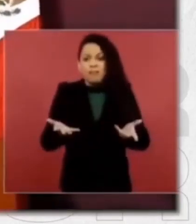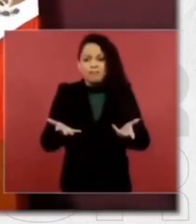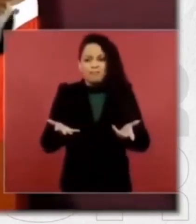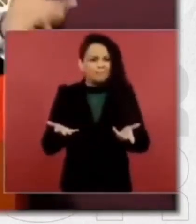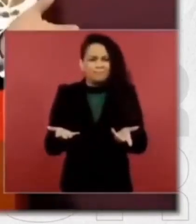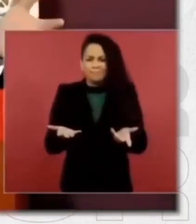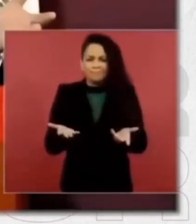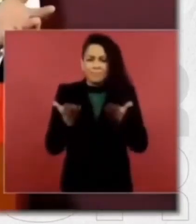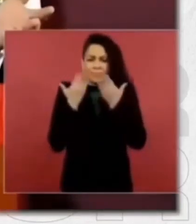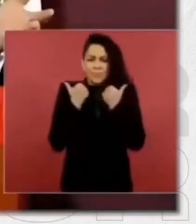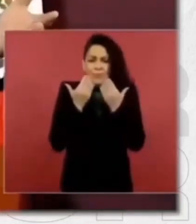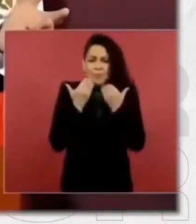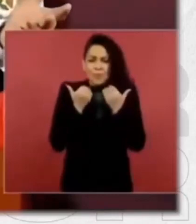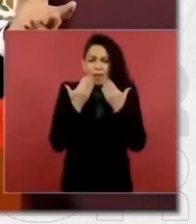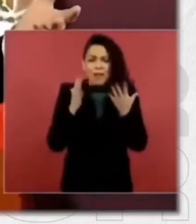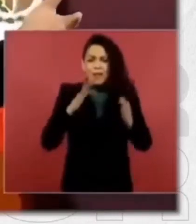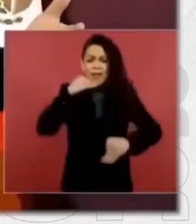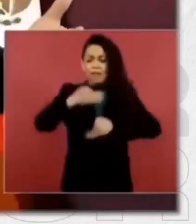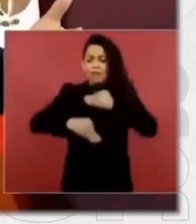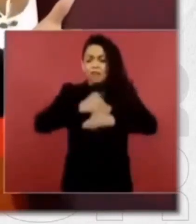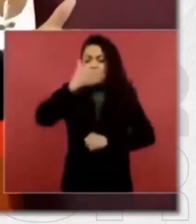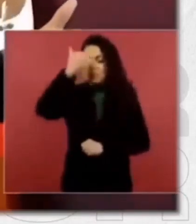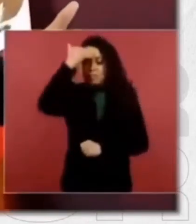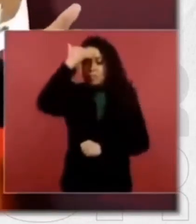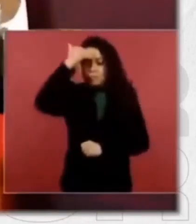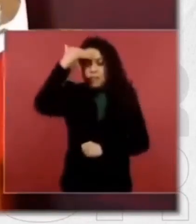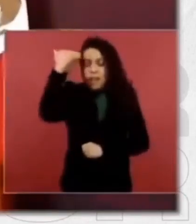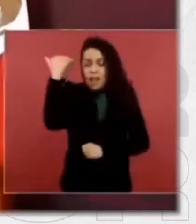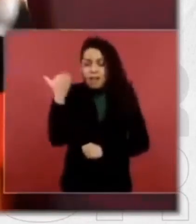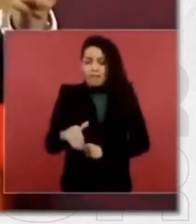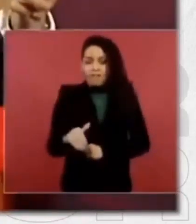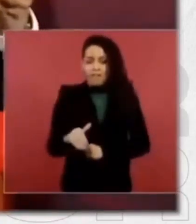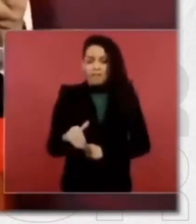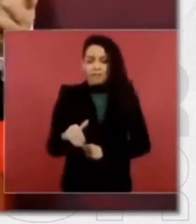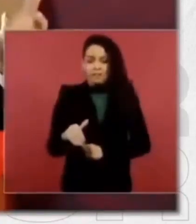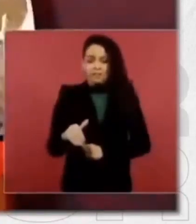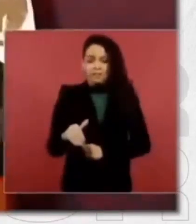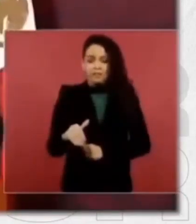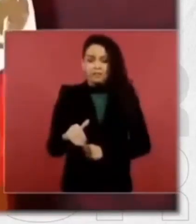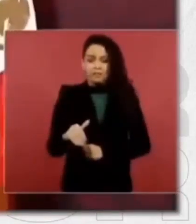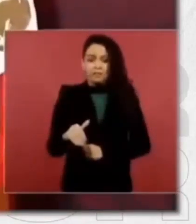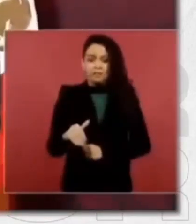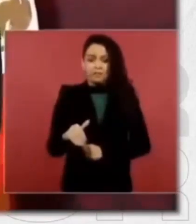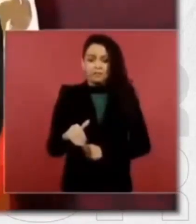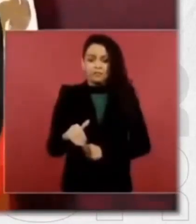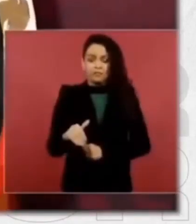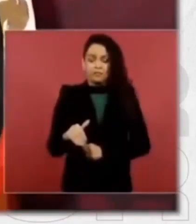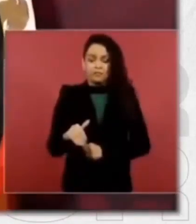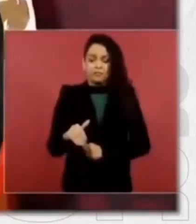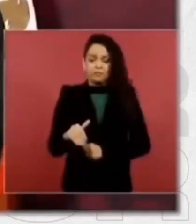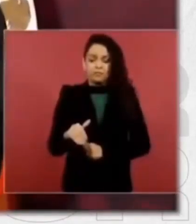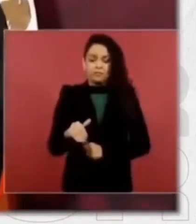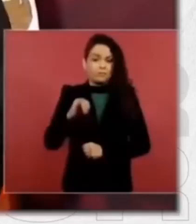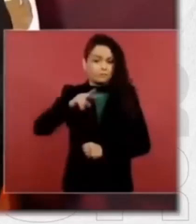es más que conocido de que hubo un